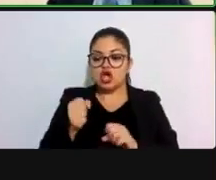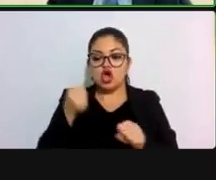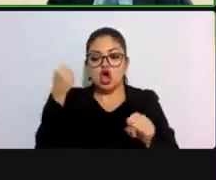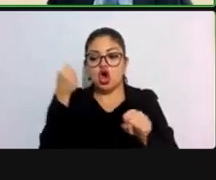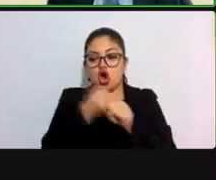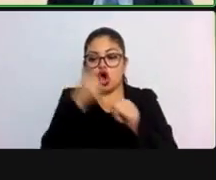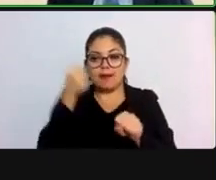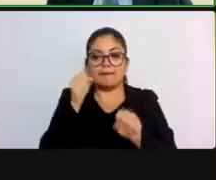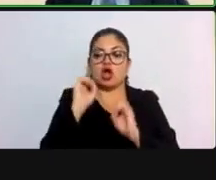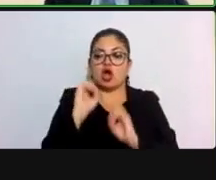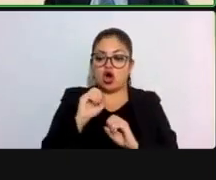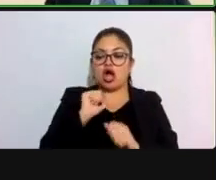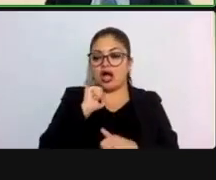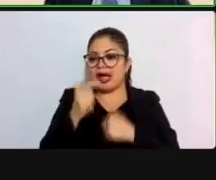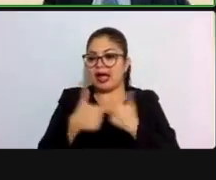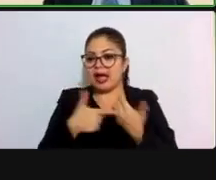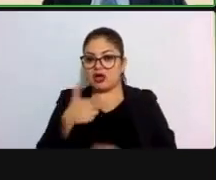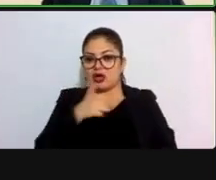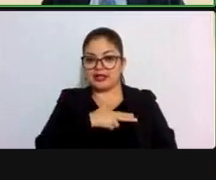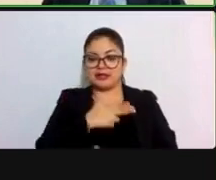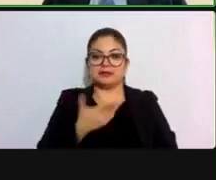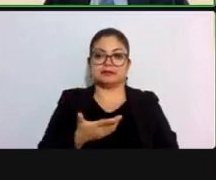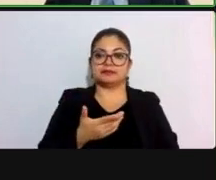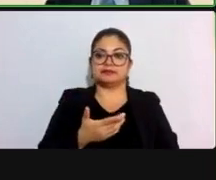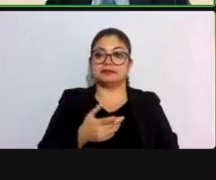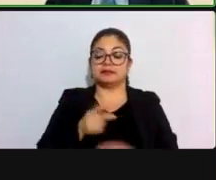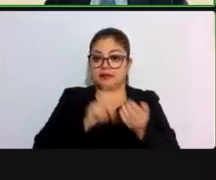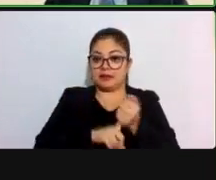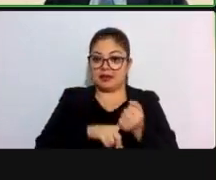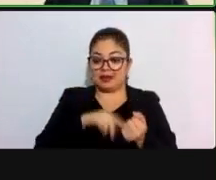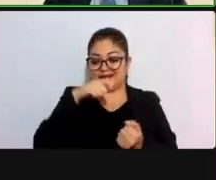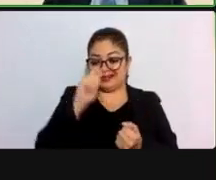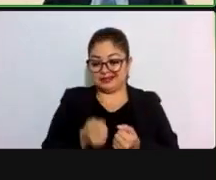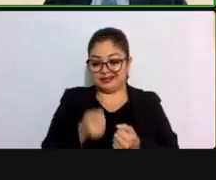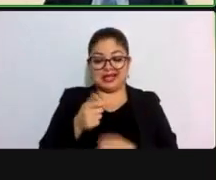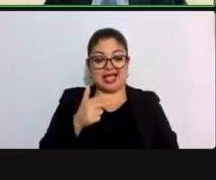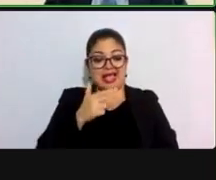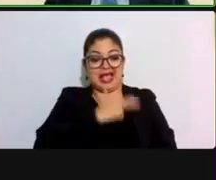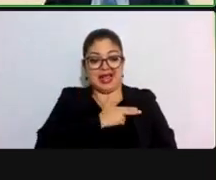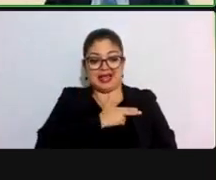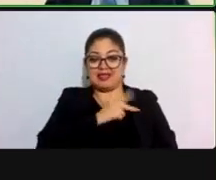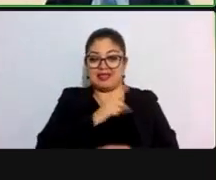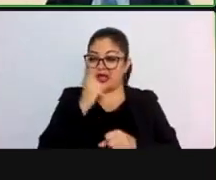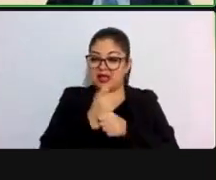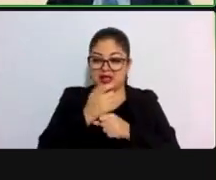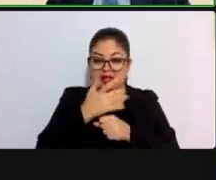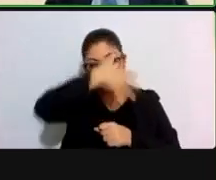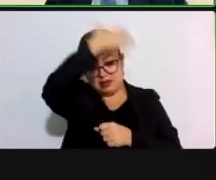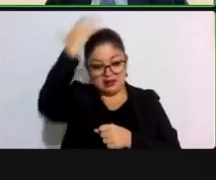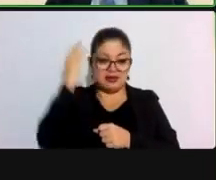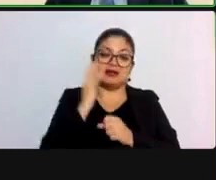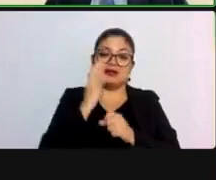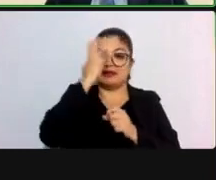en la zona craneofacial o el trauma mismo en la zona representa el